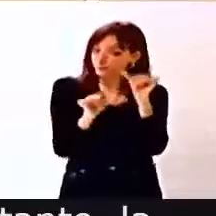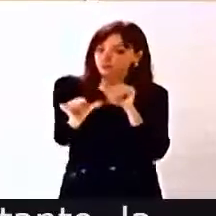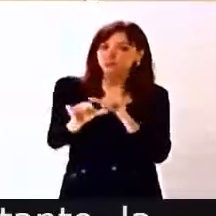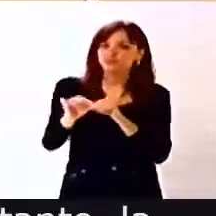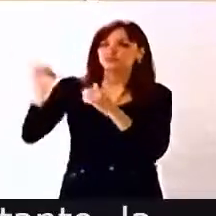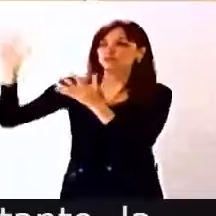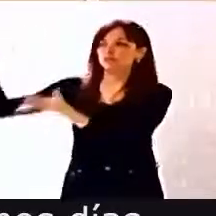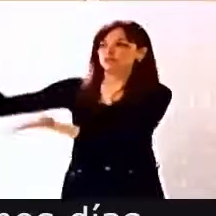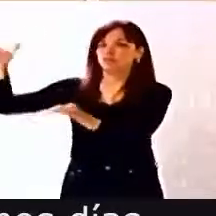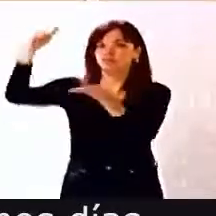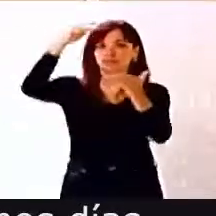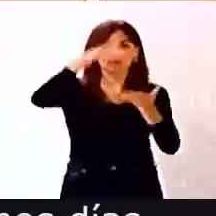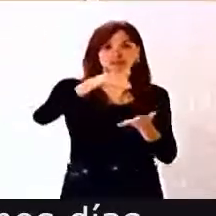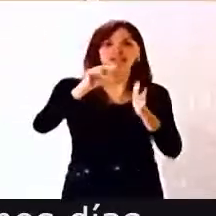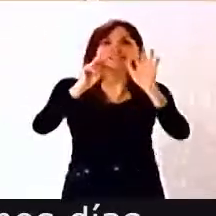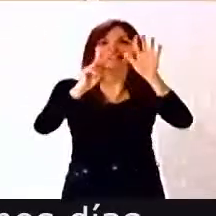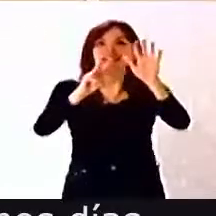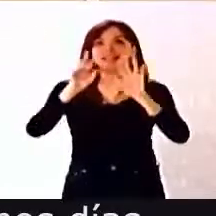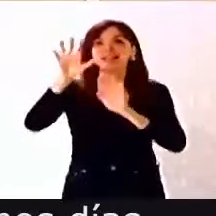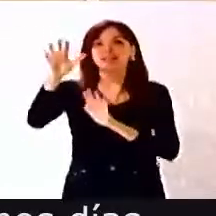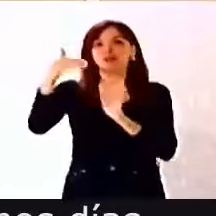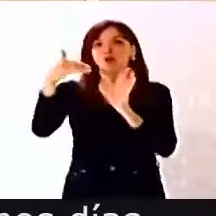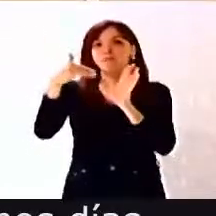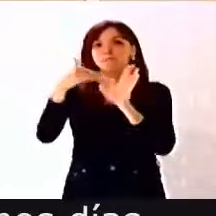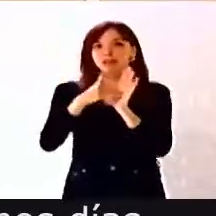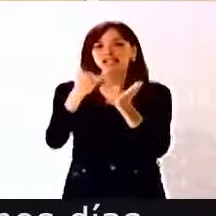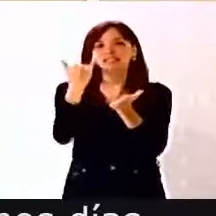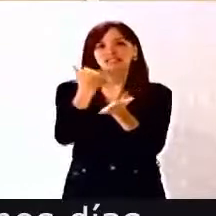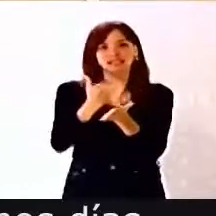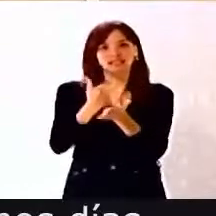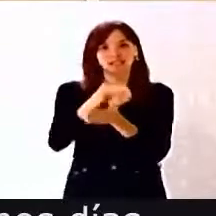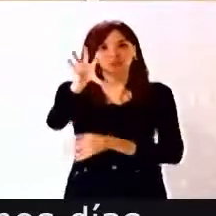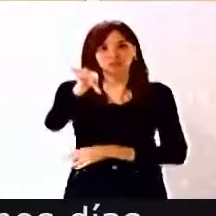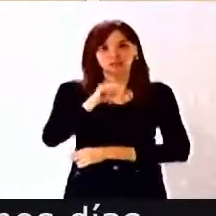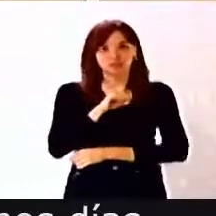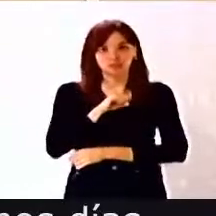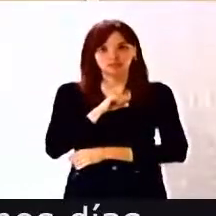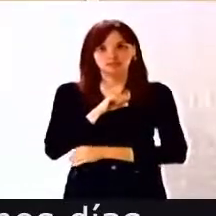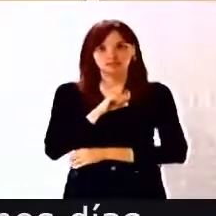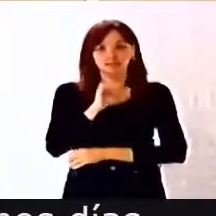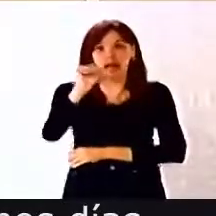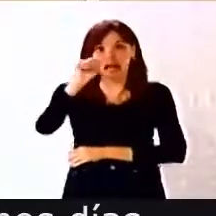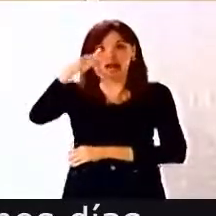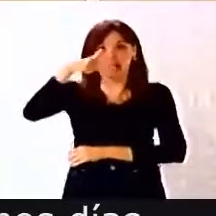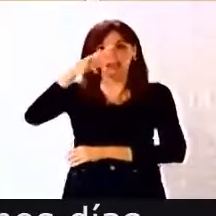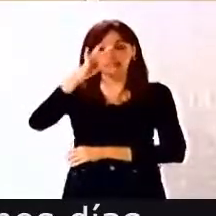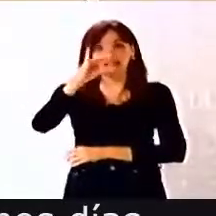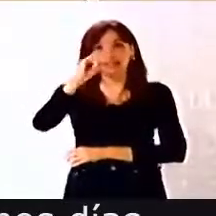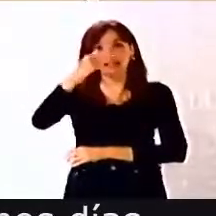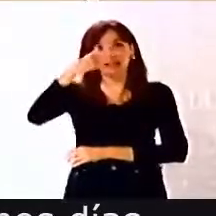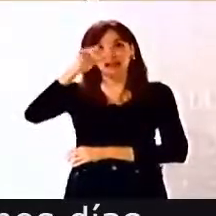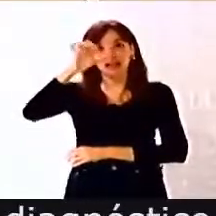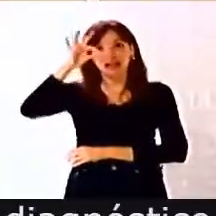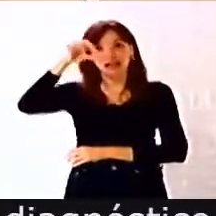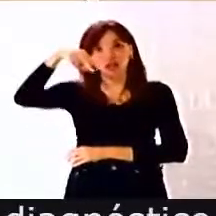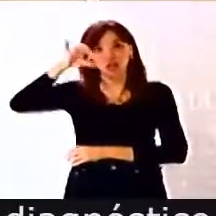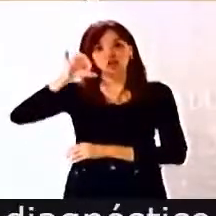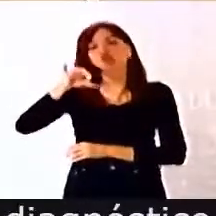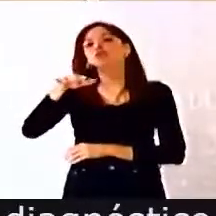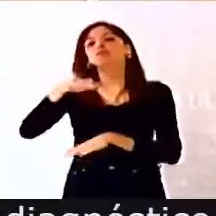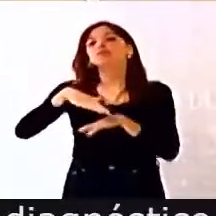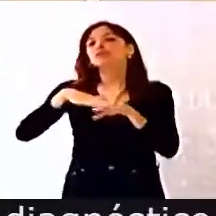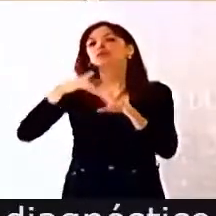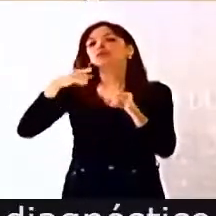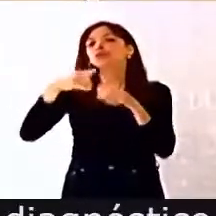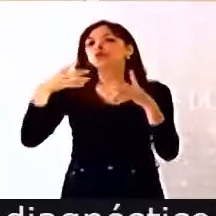incorporará más de 75.000 test de antígeno para el diagnóstico en centros de atención